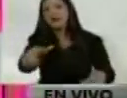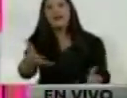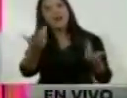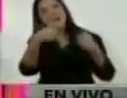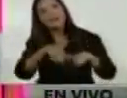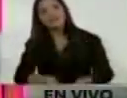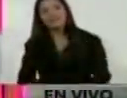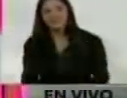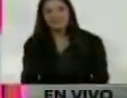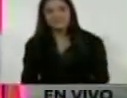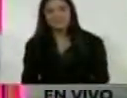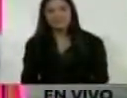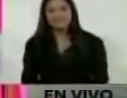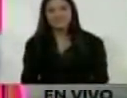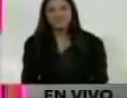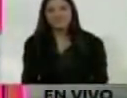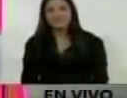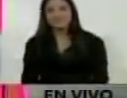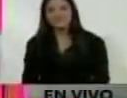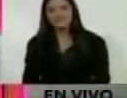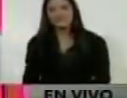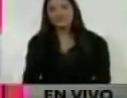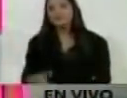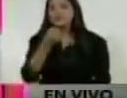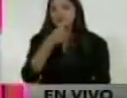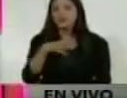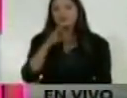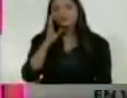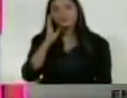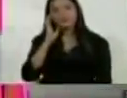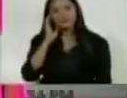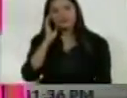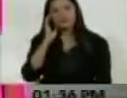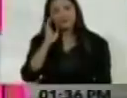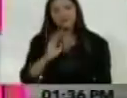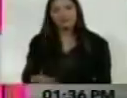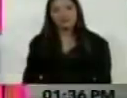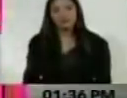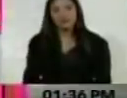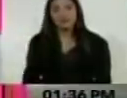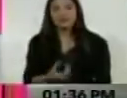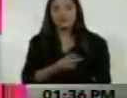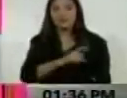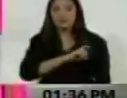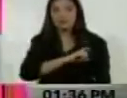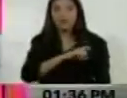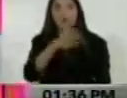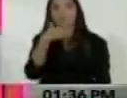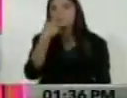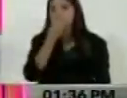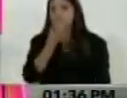¡Hágale! Como dicen por allá. Bueno, mes de enero